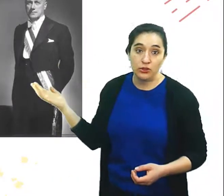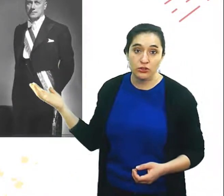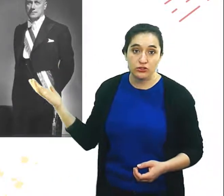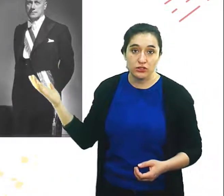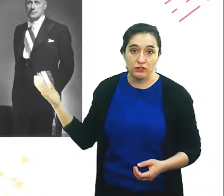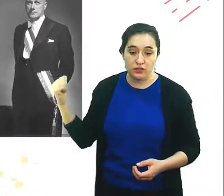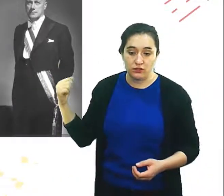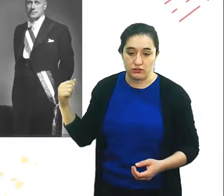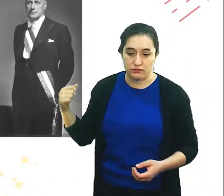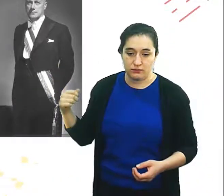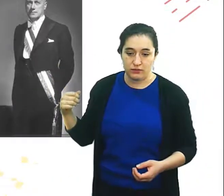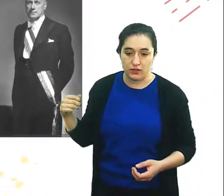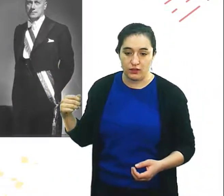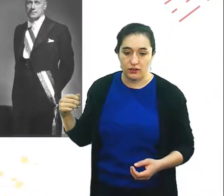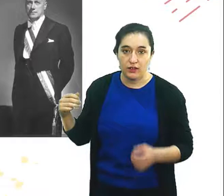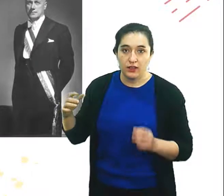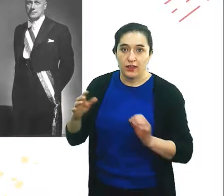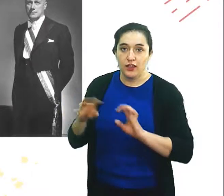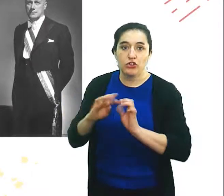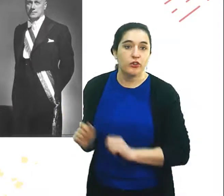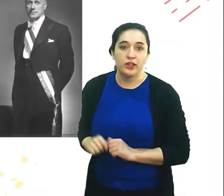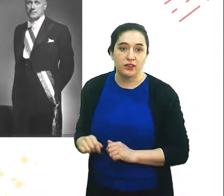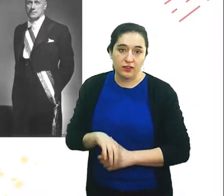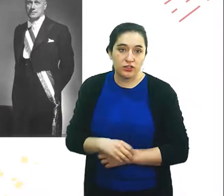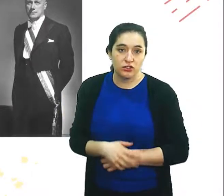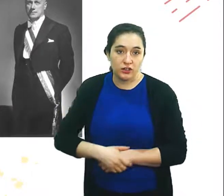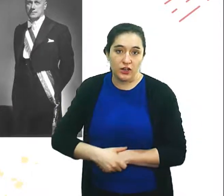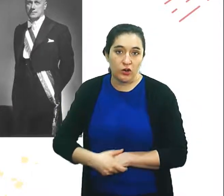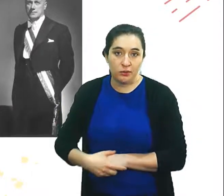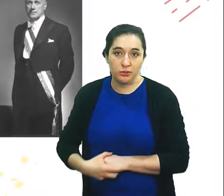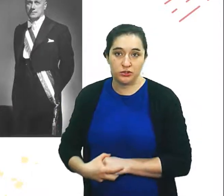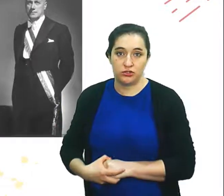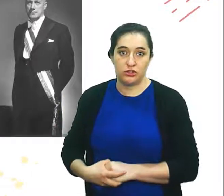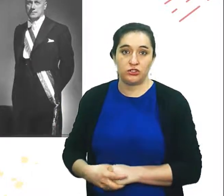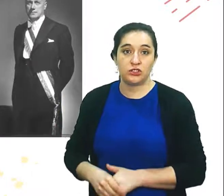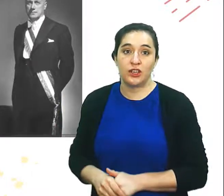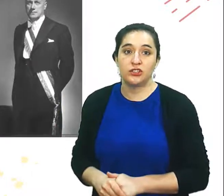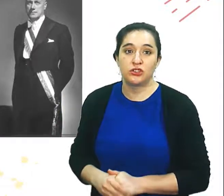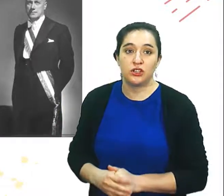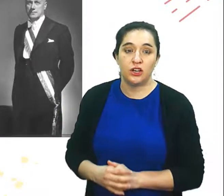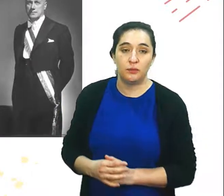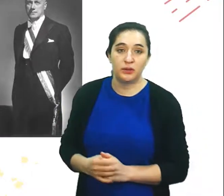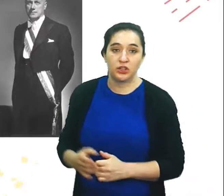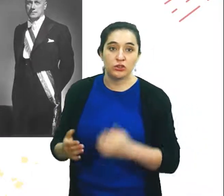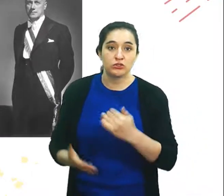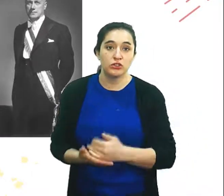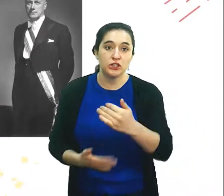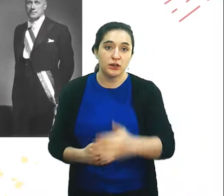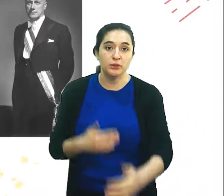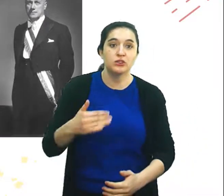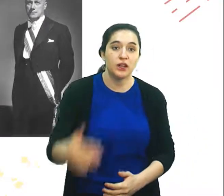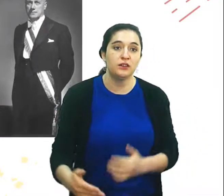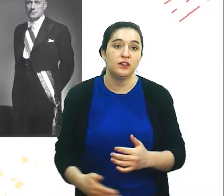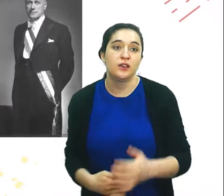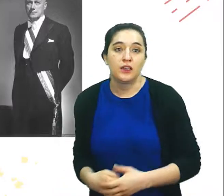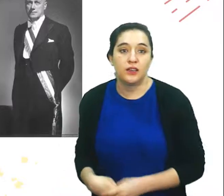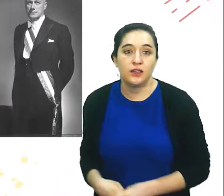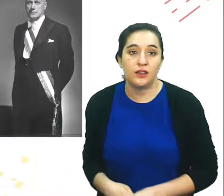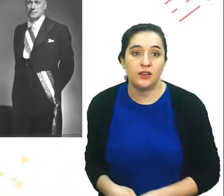el periodo conservador, ¿ya? Esto no es que esté desordenado a propósito, esto está desordenado porque no son cambios